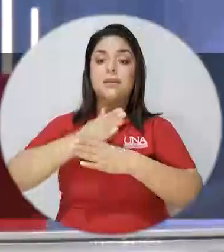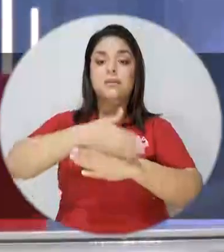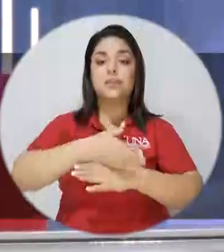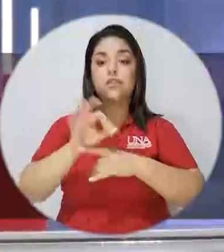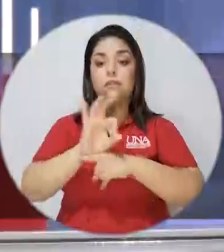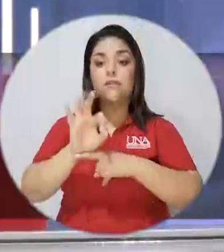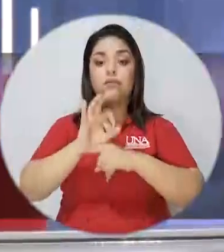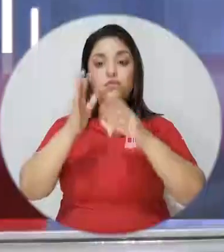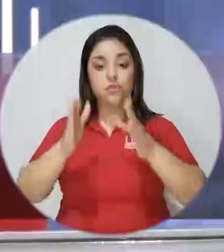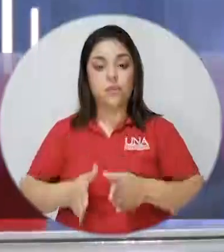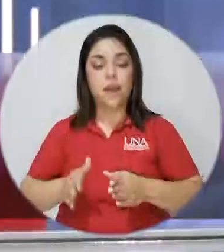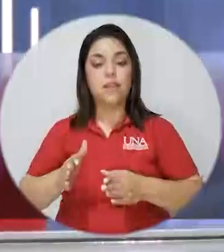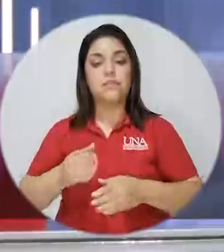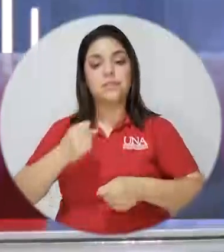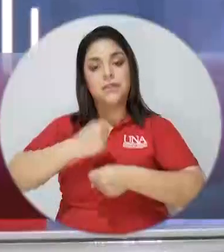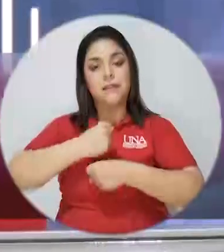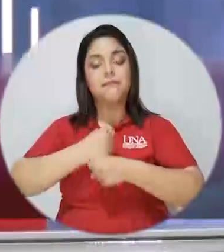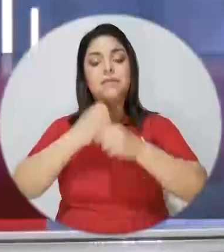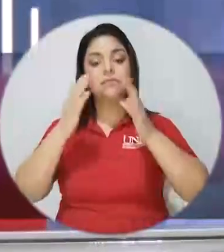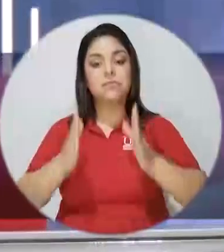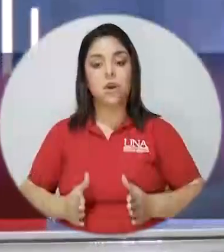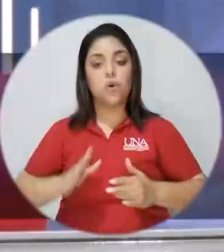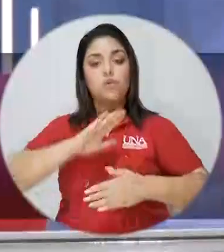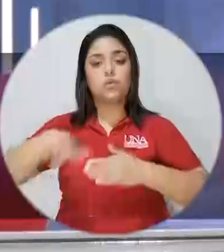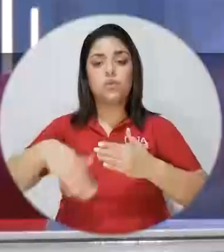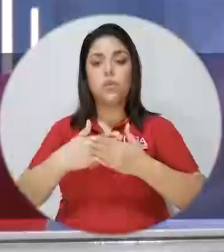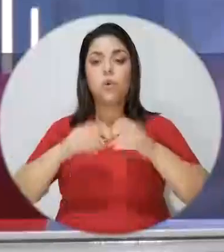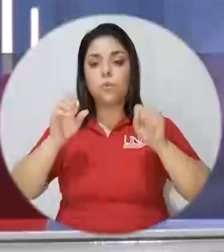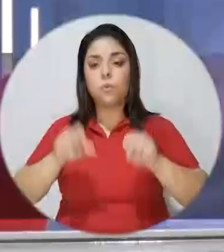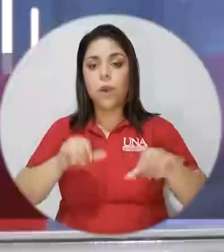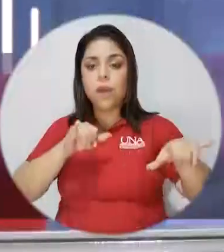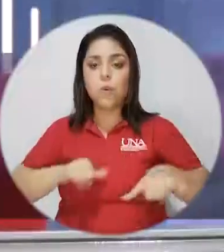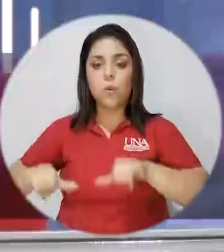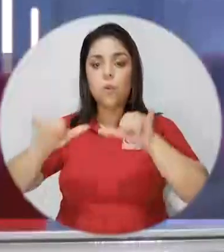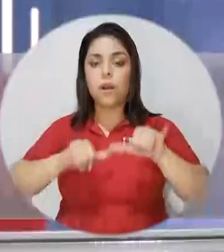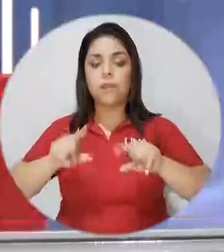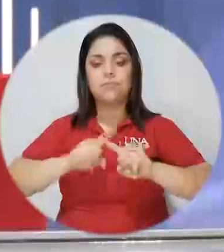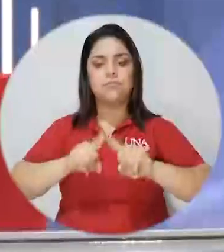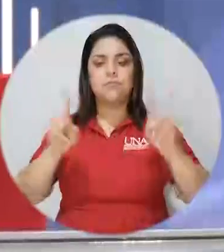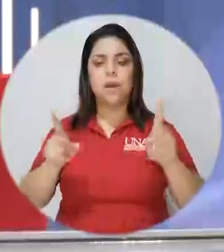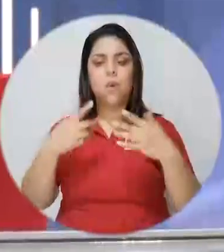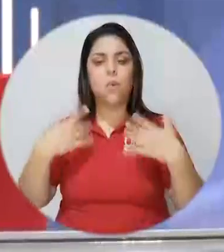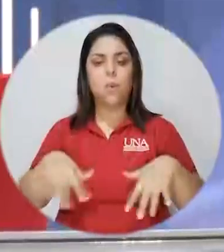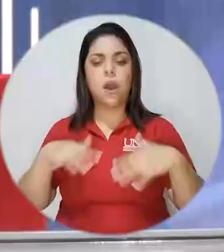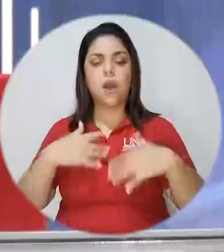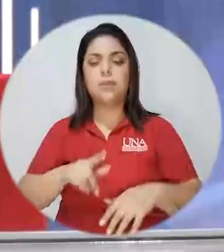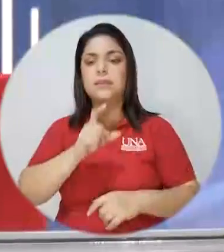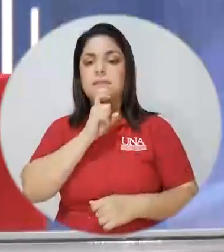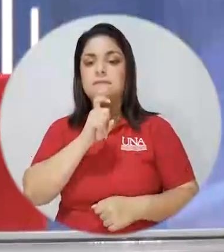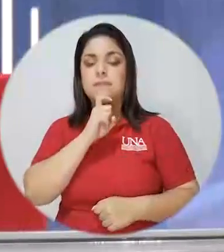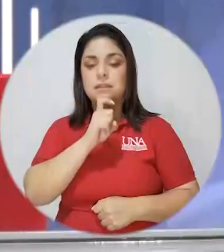y funcionarias y para, ¿verdad?, que todos estén trabajando en la misma sintonía, pero qué difícil, ¿verdad?,